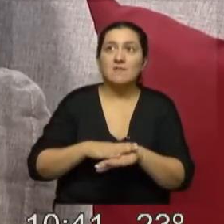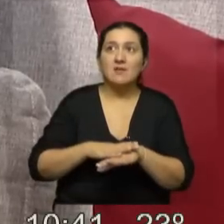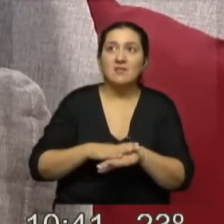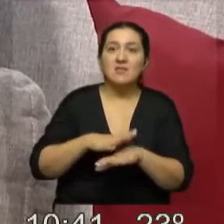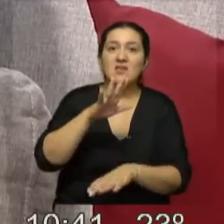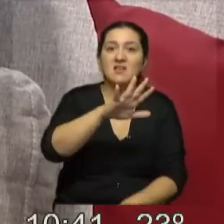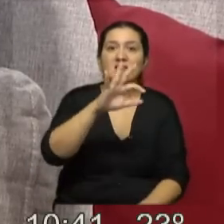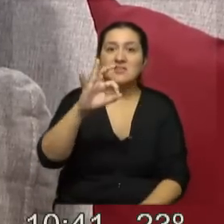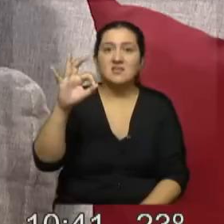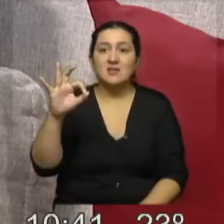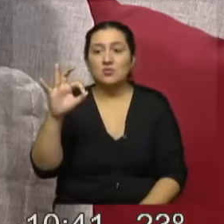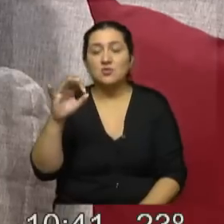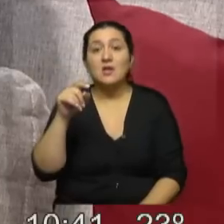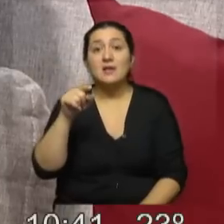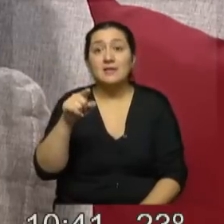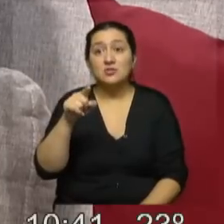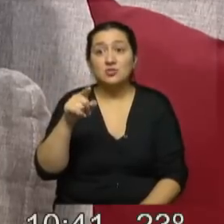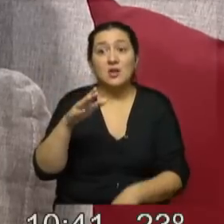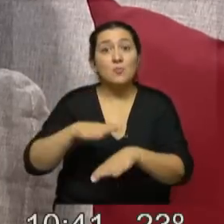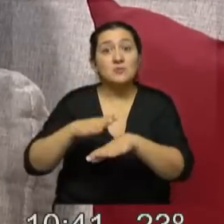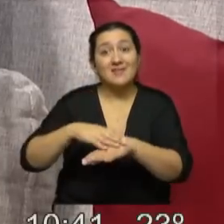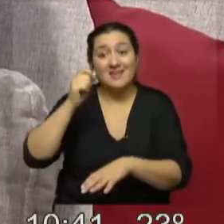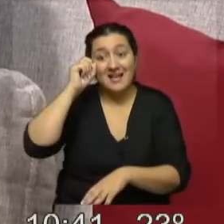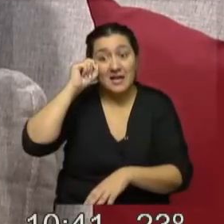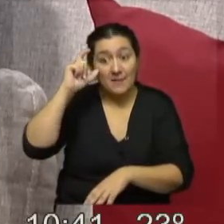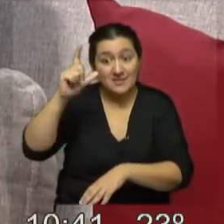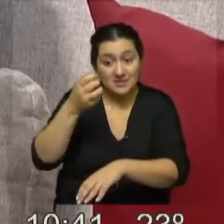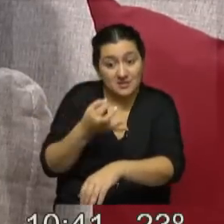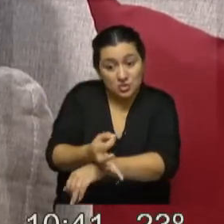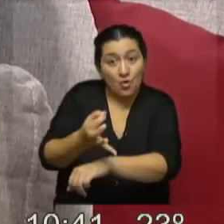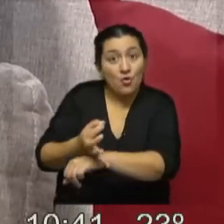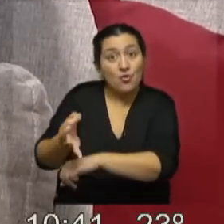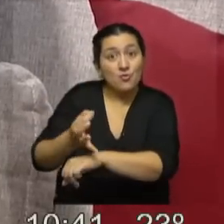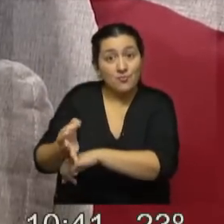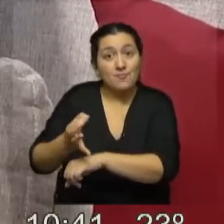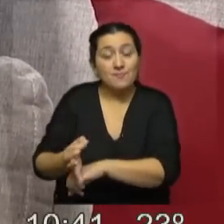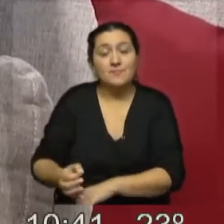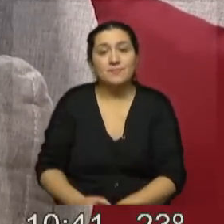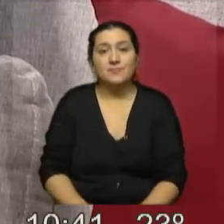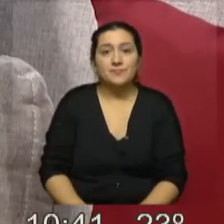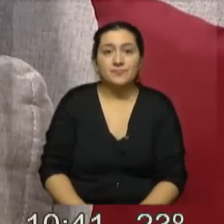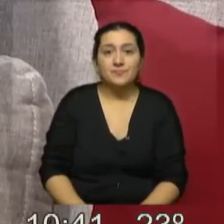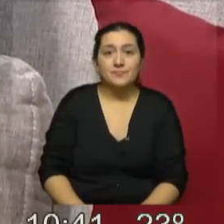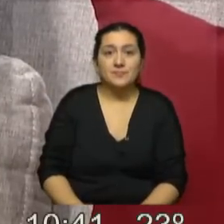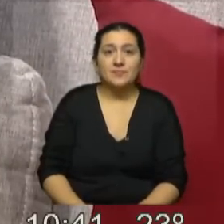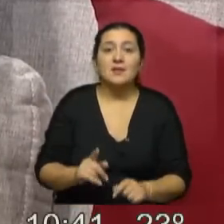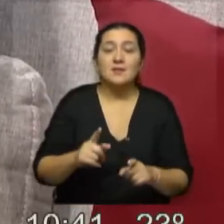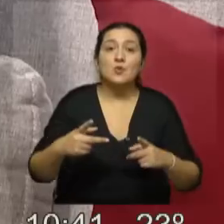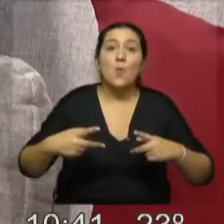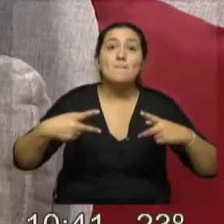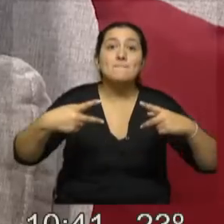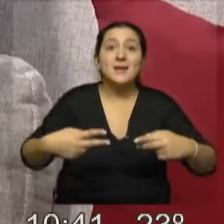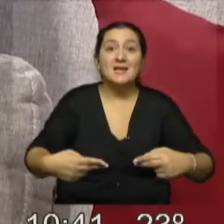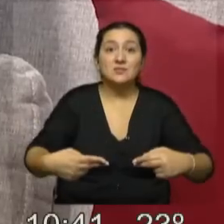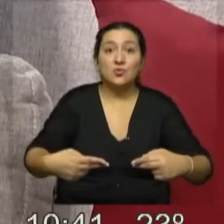que eran los que se iban a encargar de la capacitación quizás más Este y un plazo de